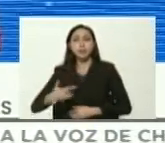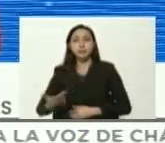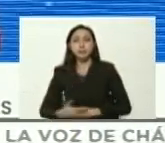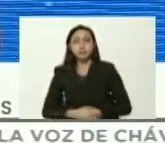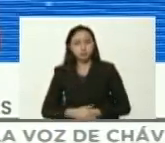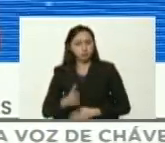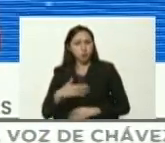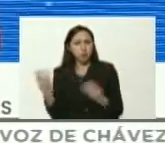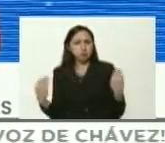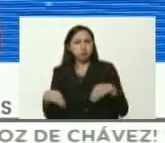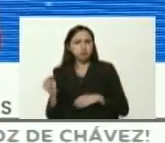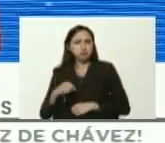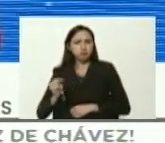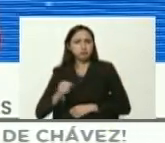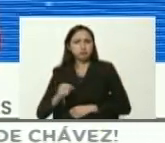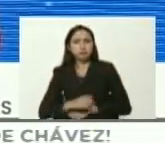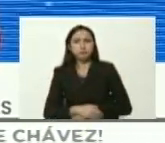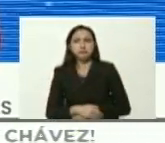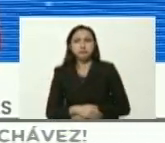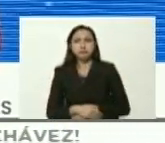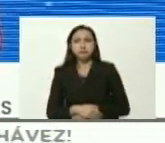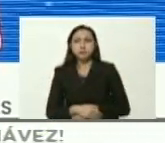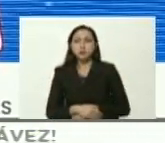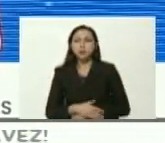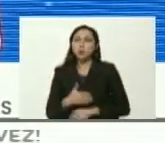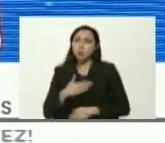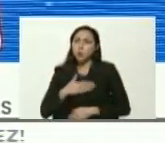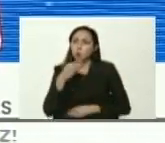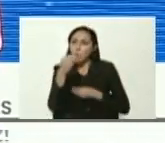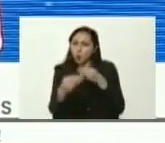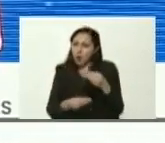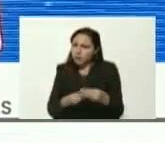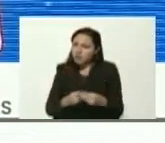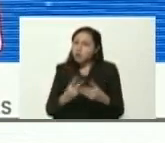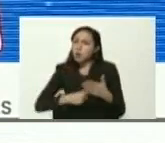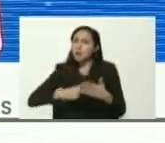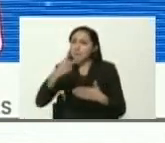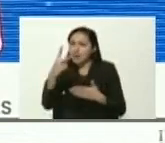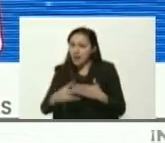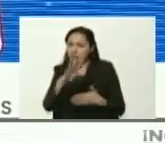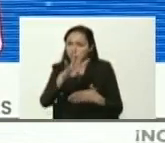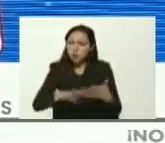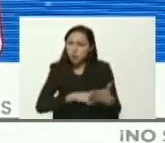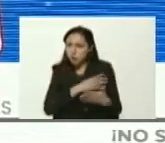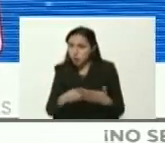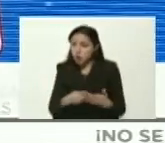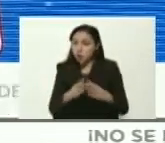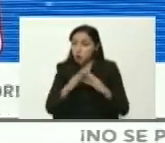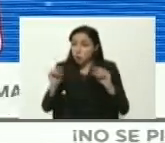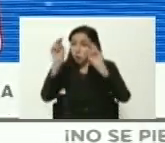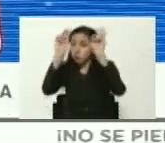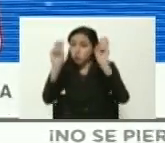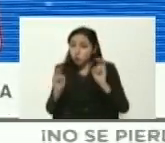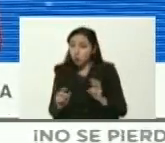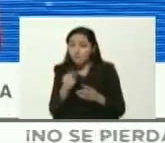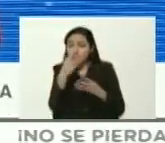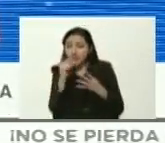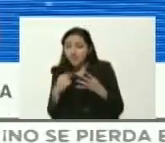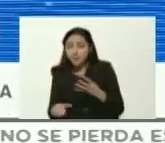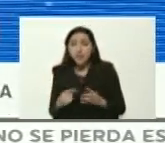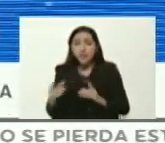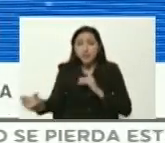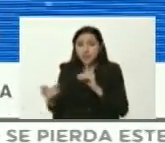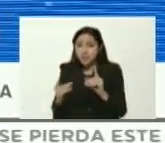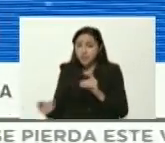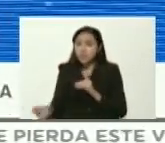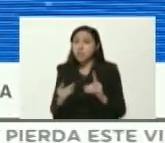Estoy de acuerdo. Yo estoy haciendo la agenda de los puntos que vamos a llevar a